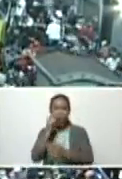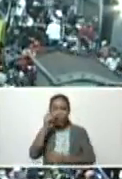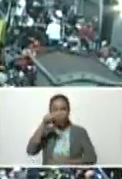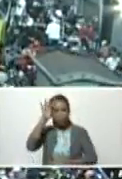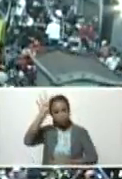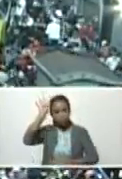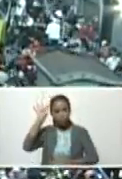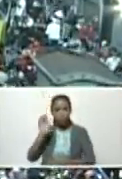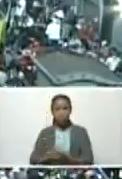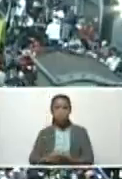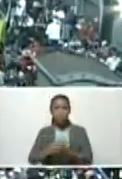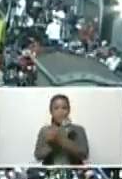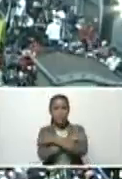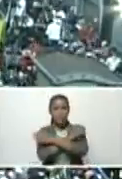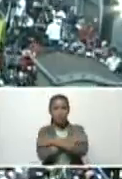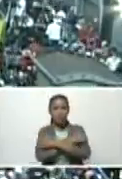felicito.